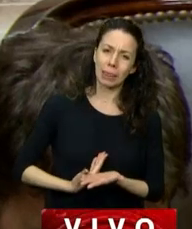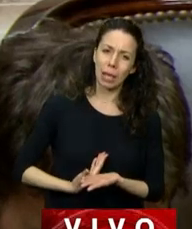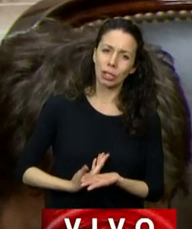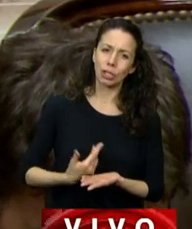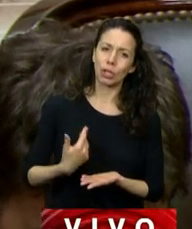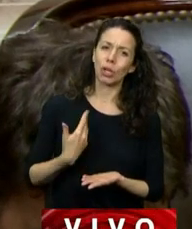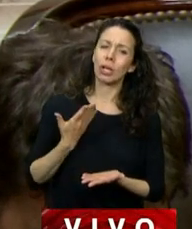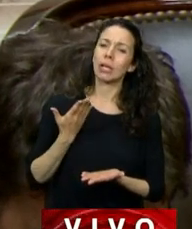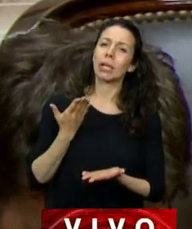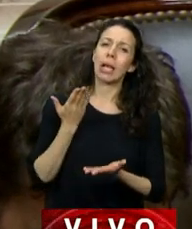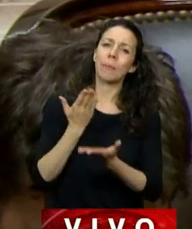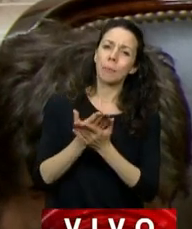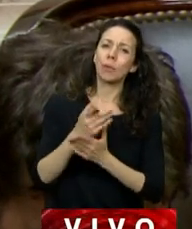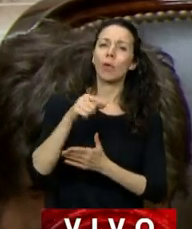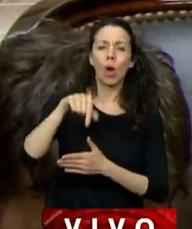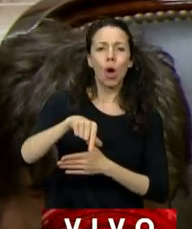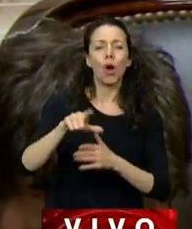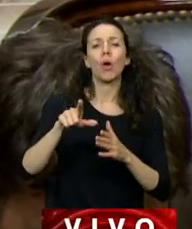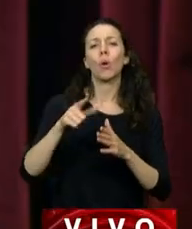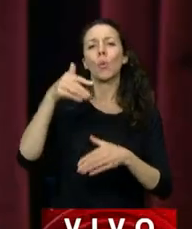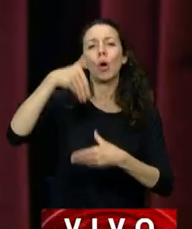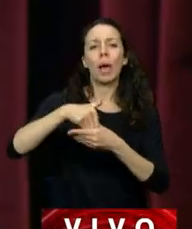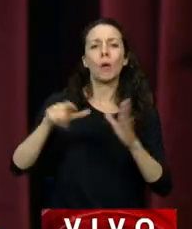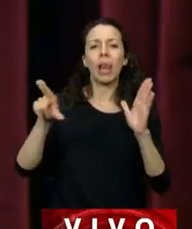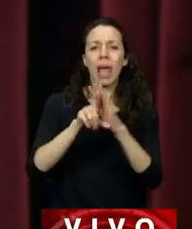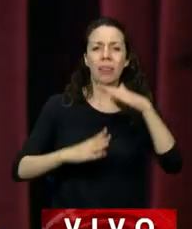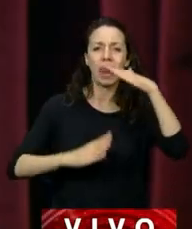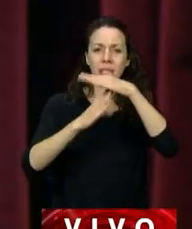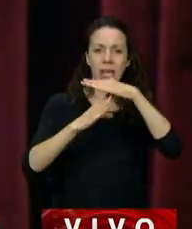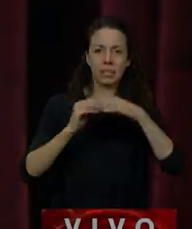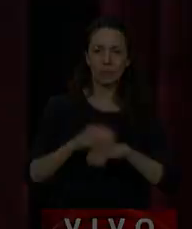vamos a votar la ley de leyes. Muchas gracias. Gracias, diputado Borda.